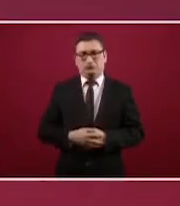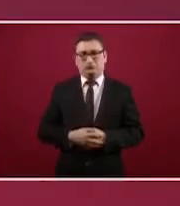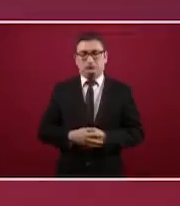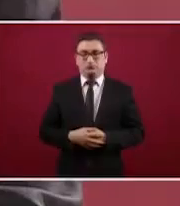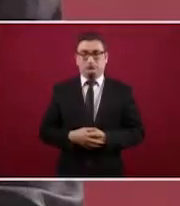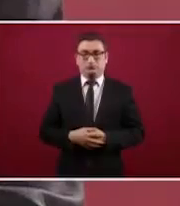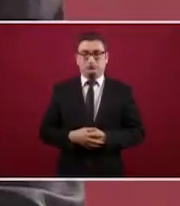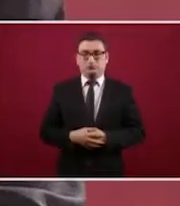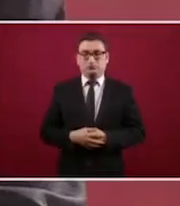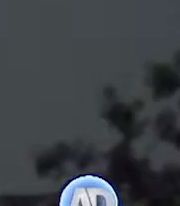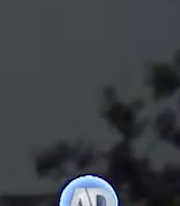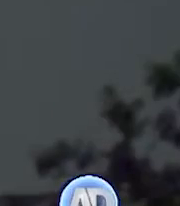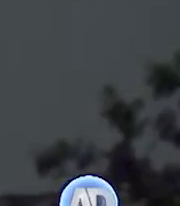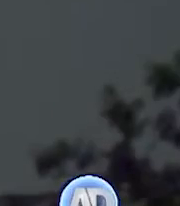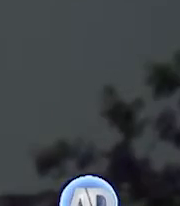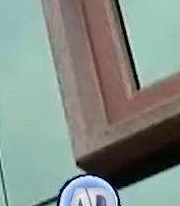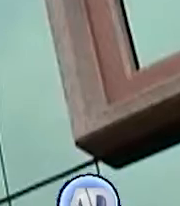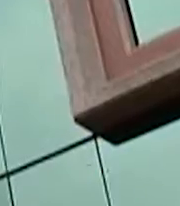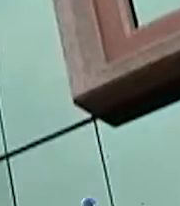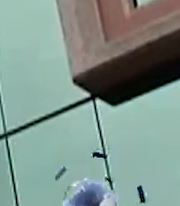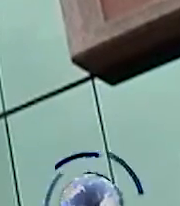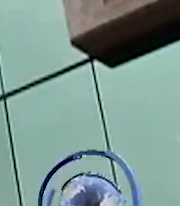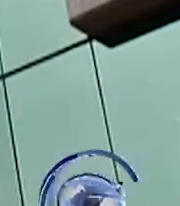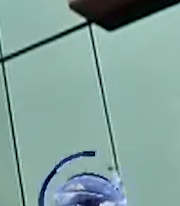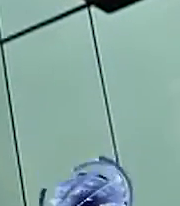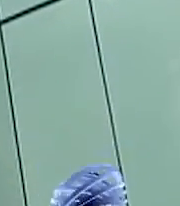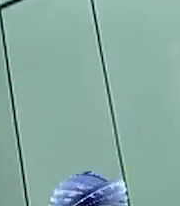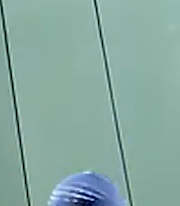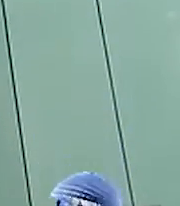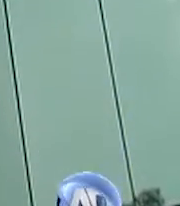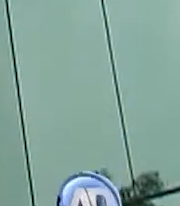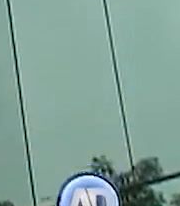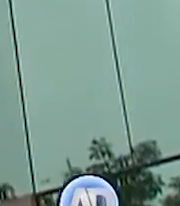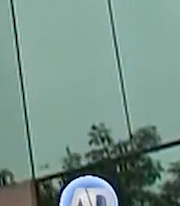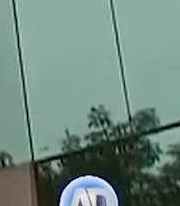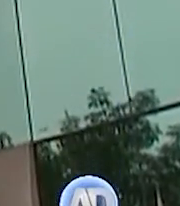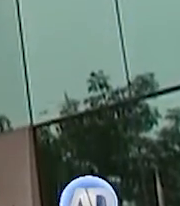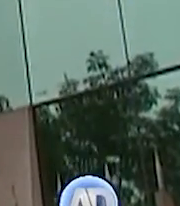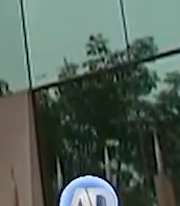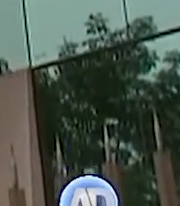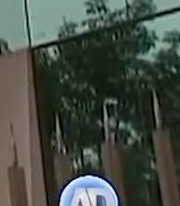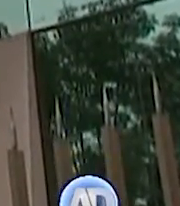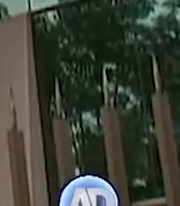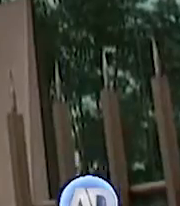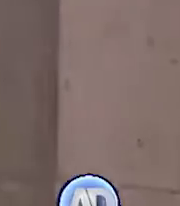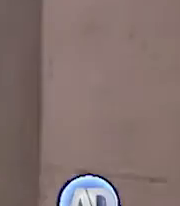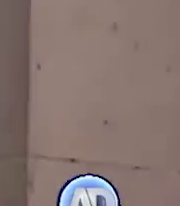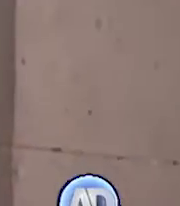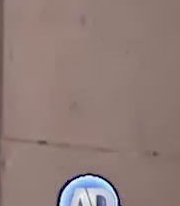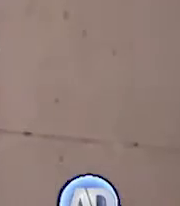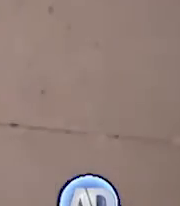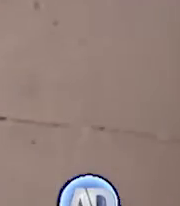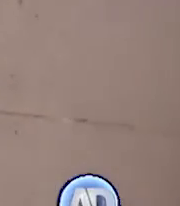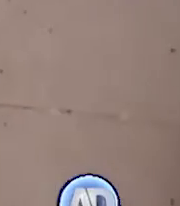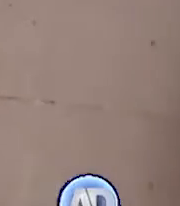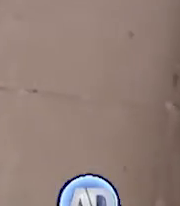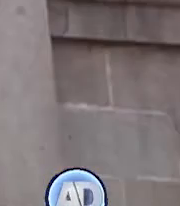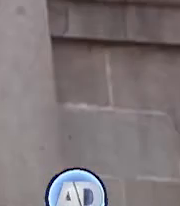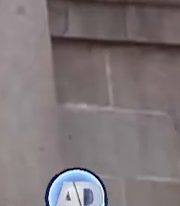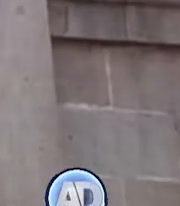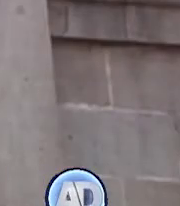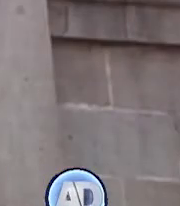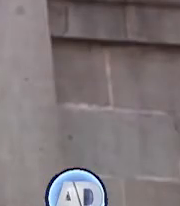obrador resaltó que nunca se castigaba a jueces magistrados ni mucho menos a ministros mientras que se señala y castiga si son